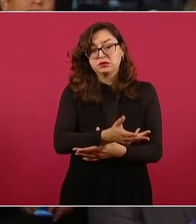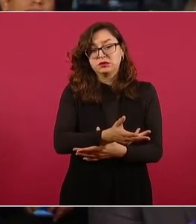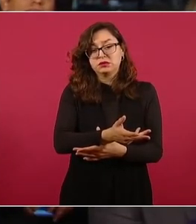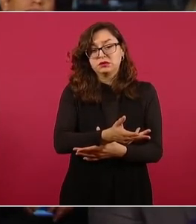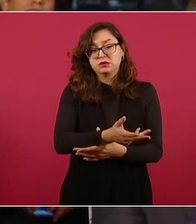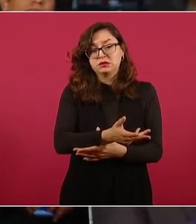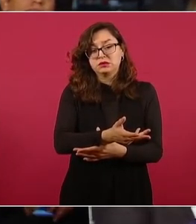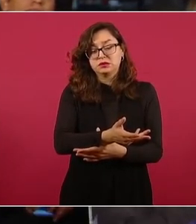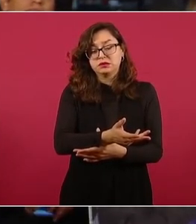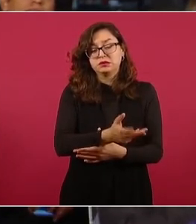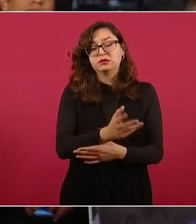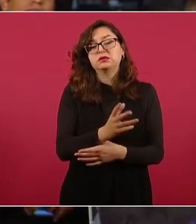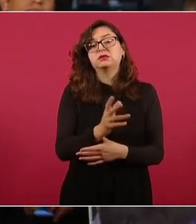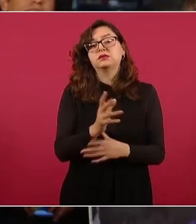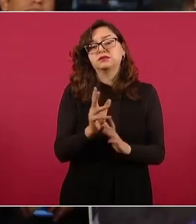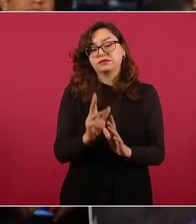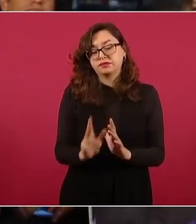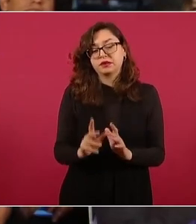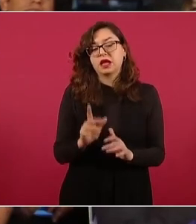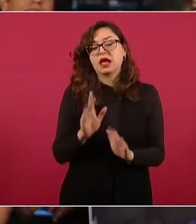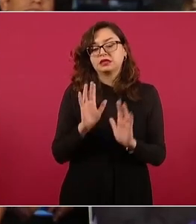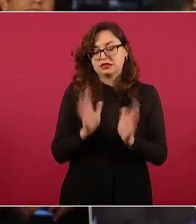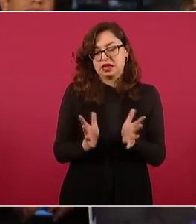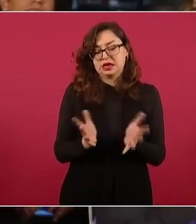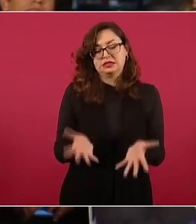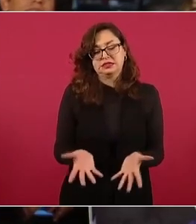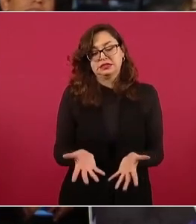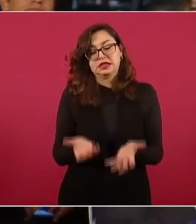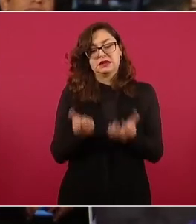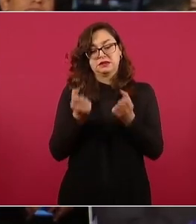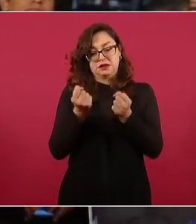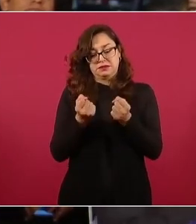Luego la volvieron a vender, la compró